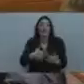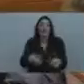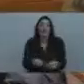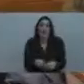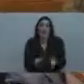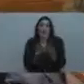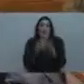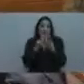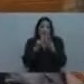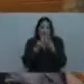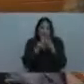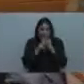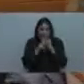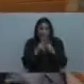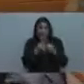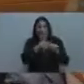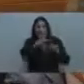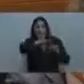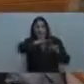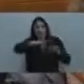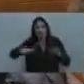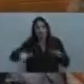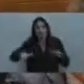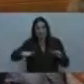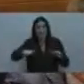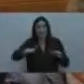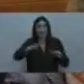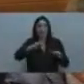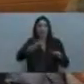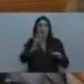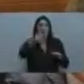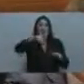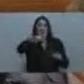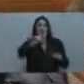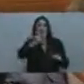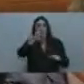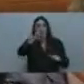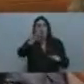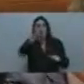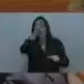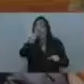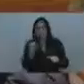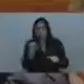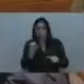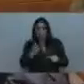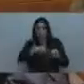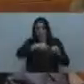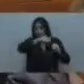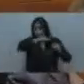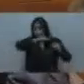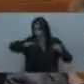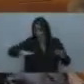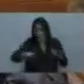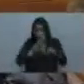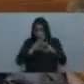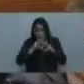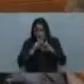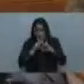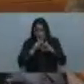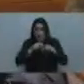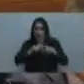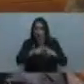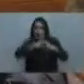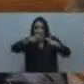desastre de estación de Sanz Crespo, aquel desastre, aquel cuchitril de la estación de Sanz Crespo, el agujero del metrotren